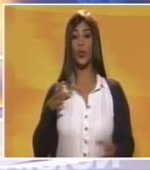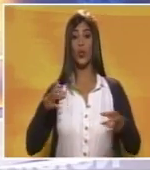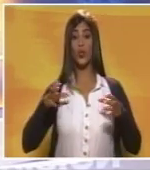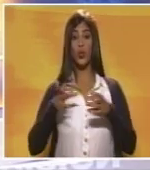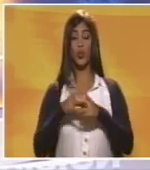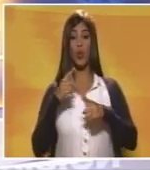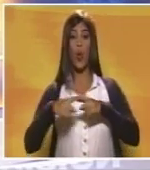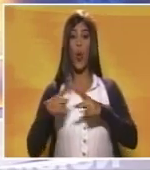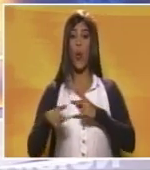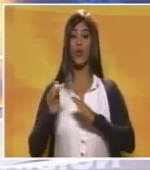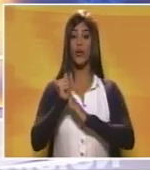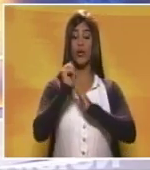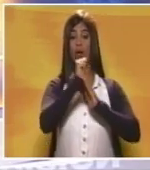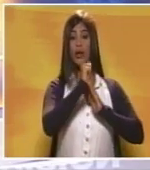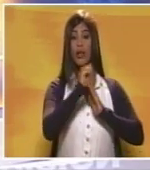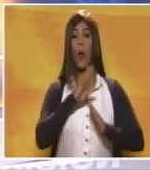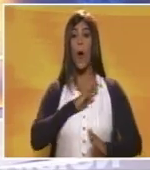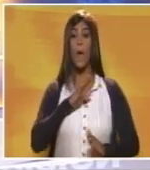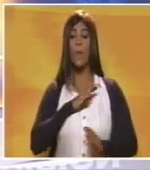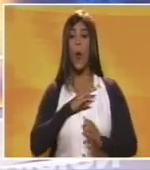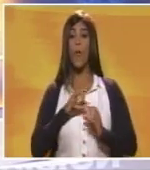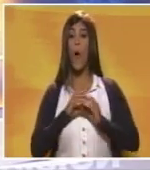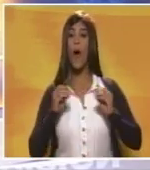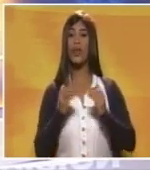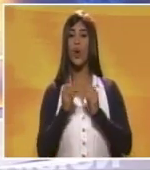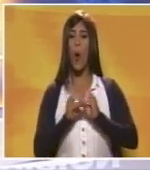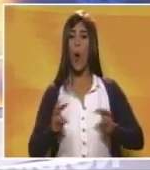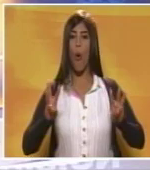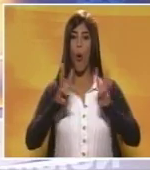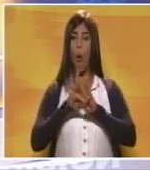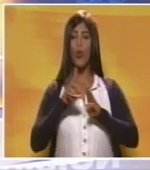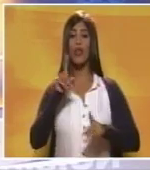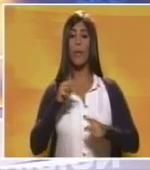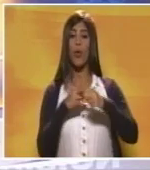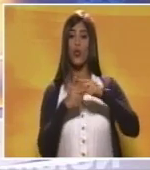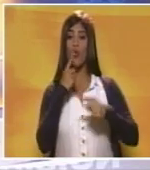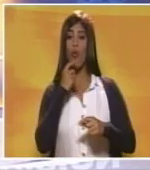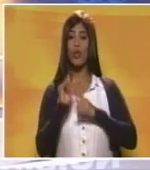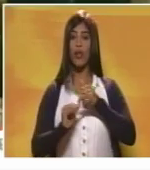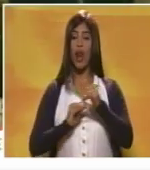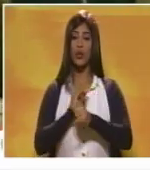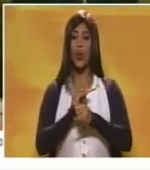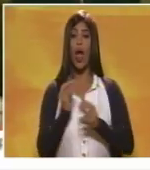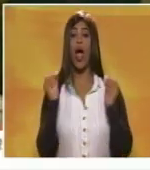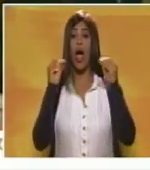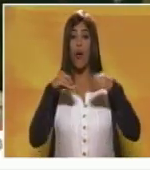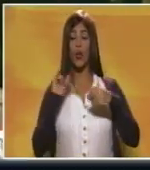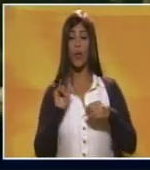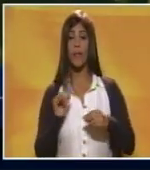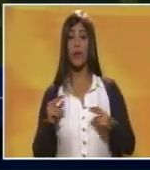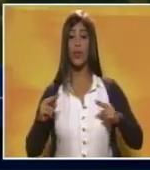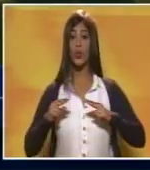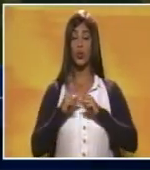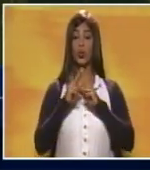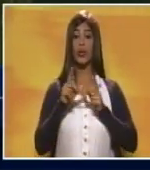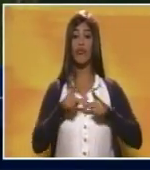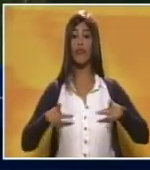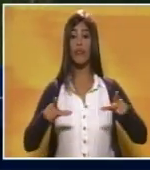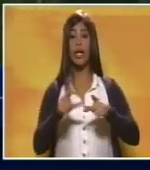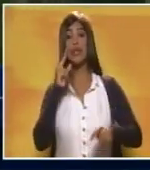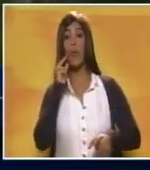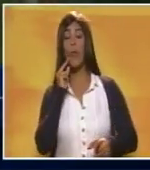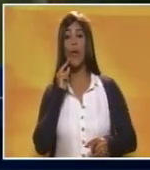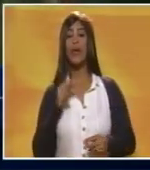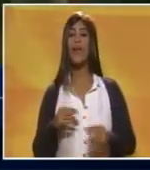con diversos representantes de organizaciones de Naciones Unidas y de la Cruz Roja Internacional. El encuentro se realizó en el Salón Simón Bolívar del Palacio de